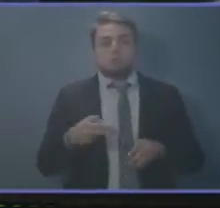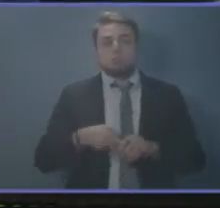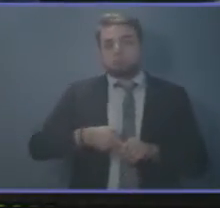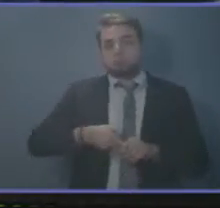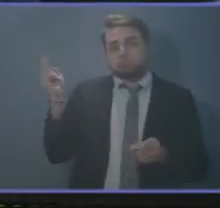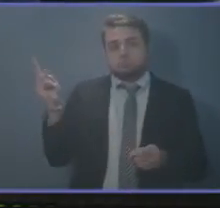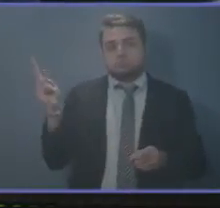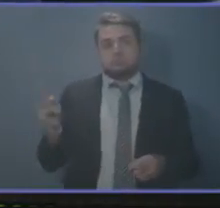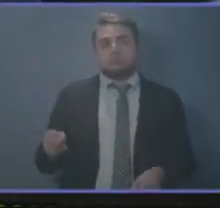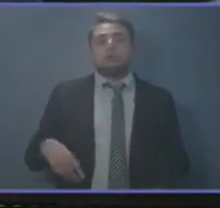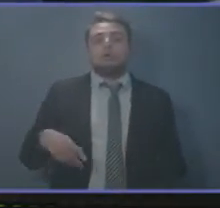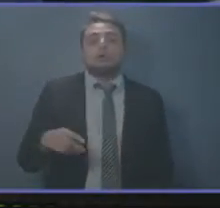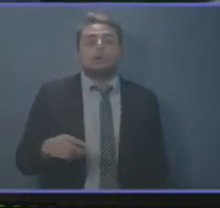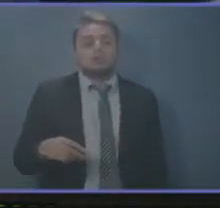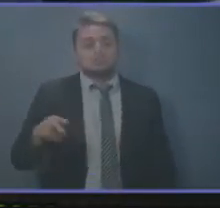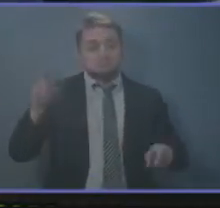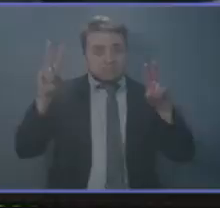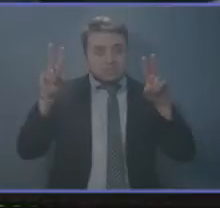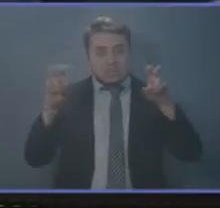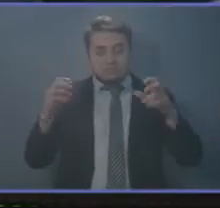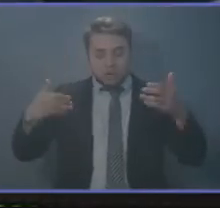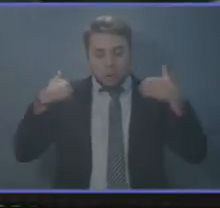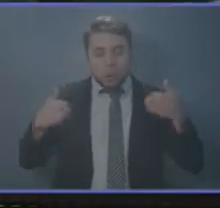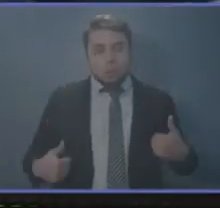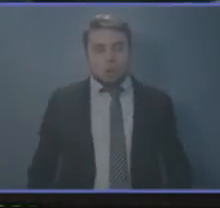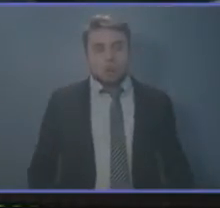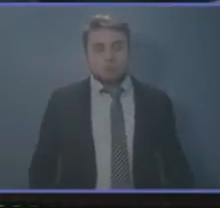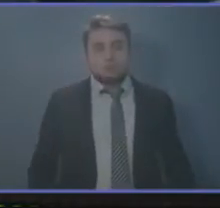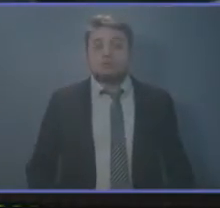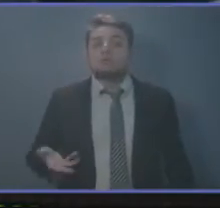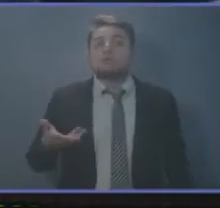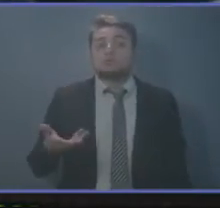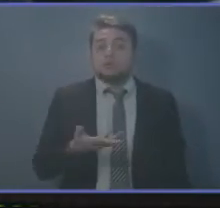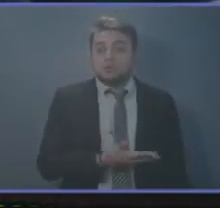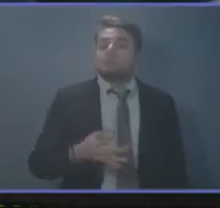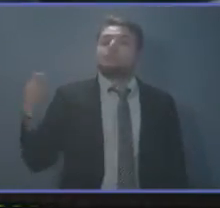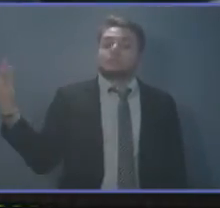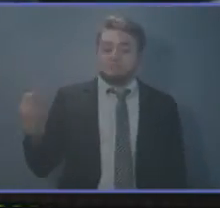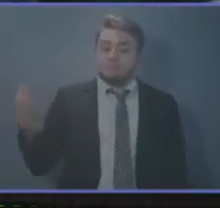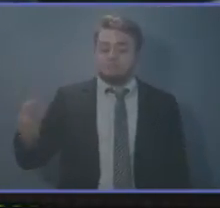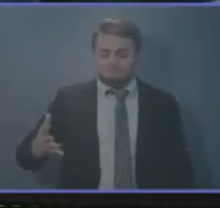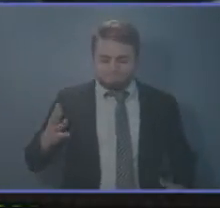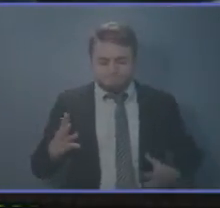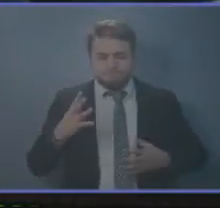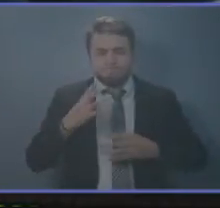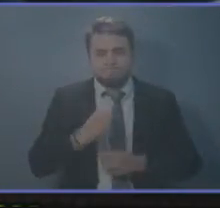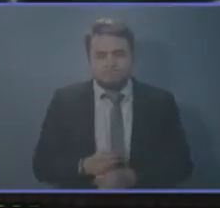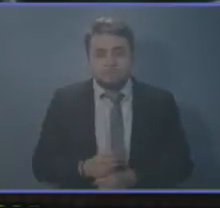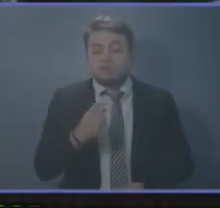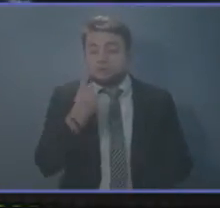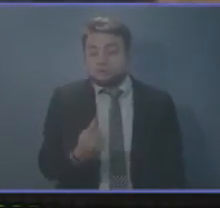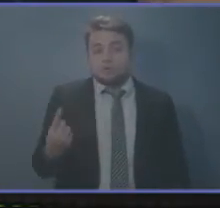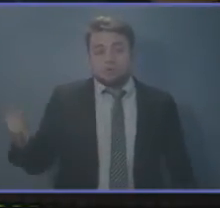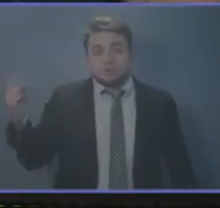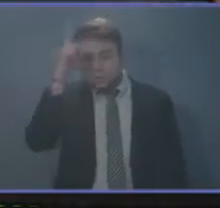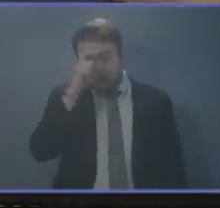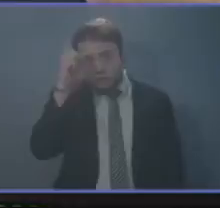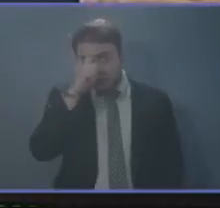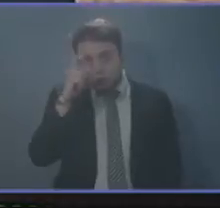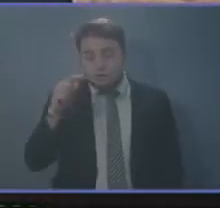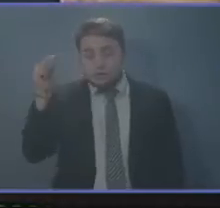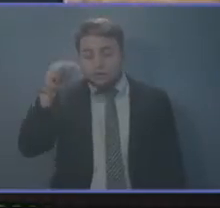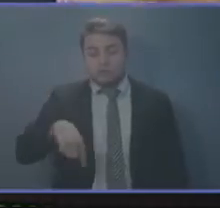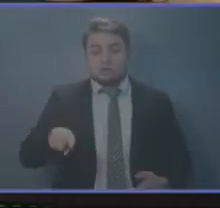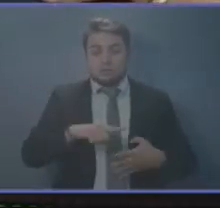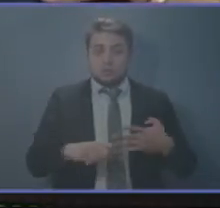humano y debemos garantizar que los trabajadores, que nuestra Constitución les